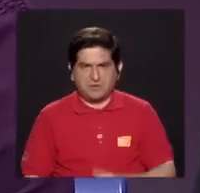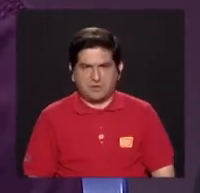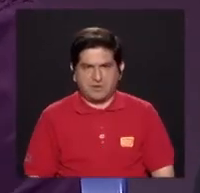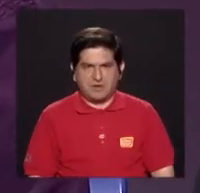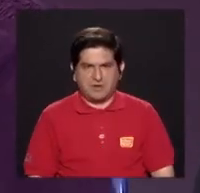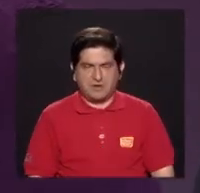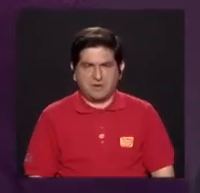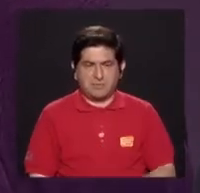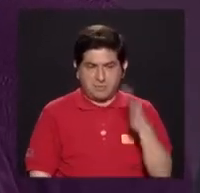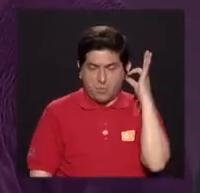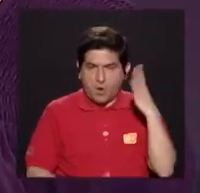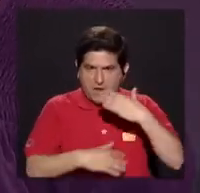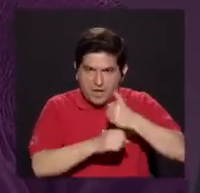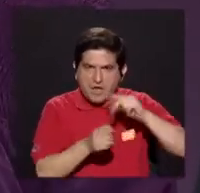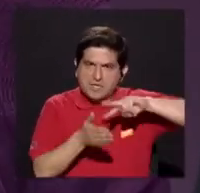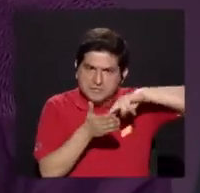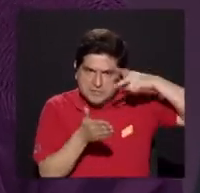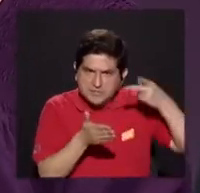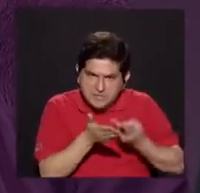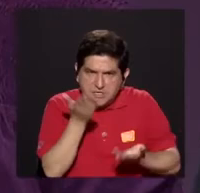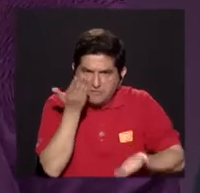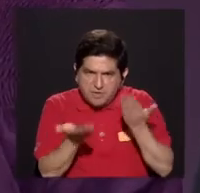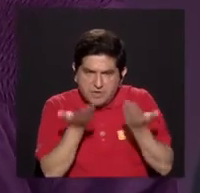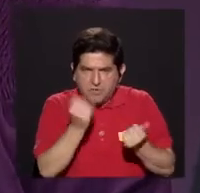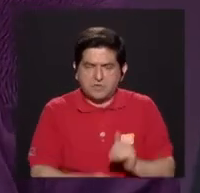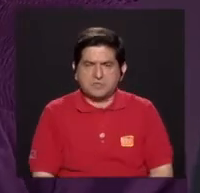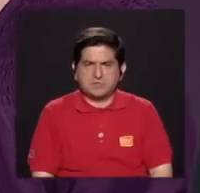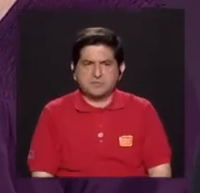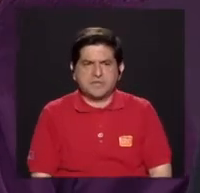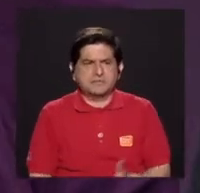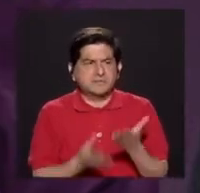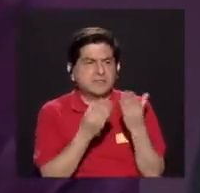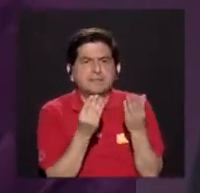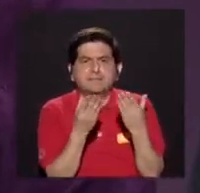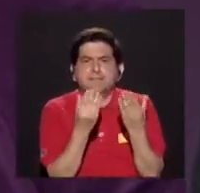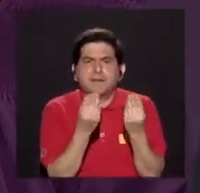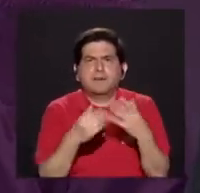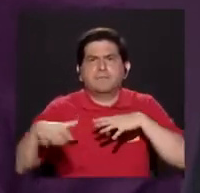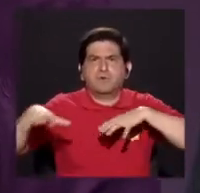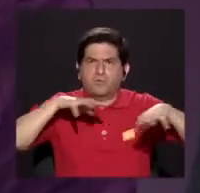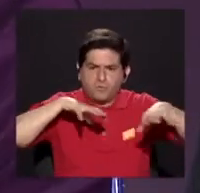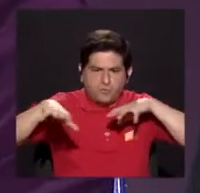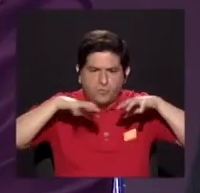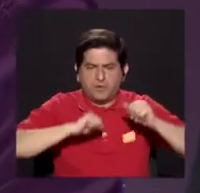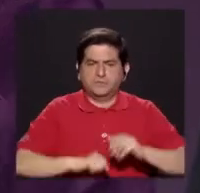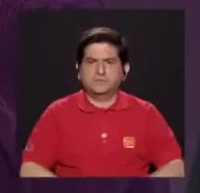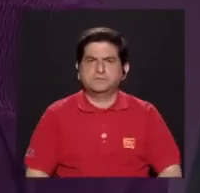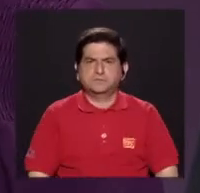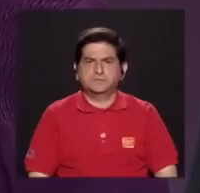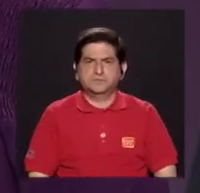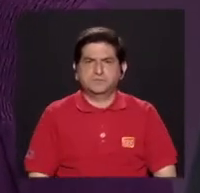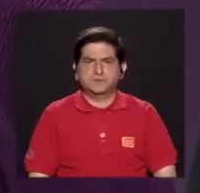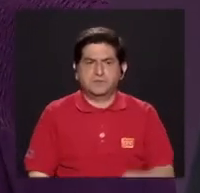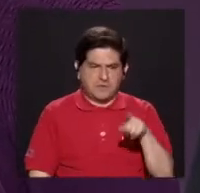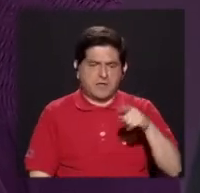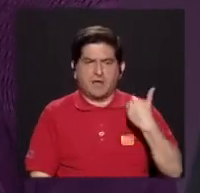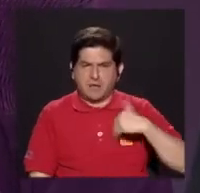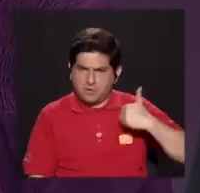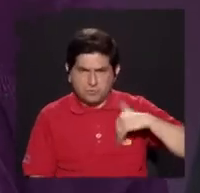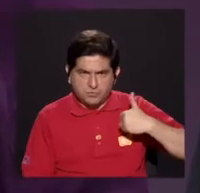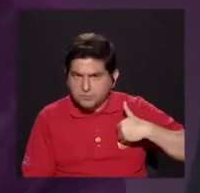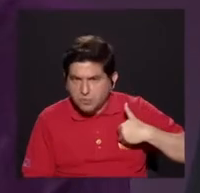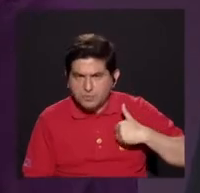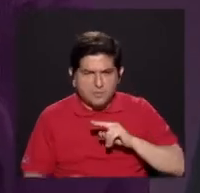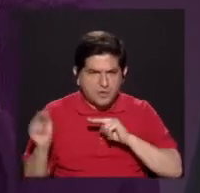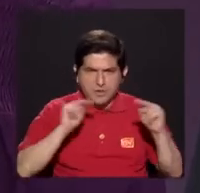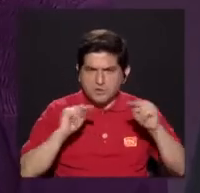que hicieron las mujeres significó de algún momento cierto temor, cierto movimiento en los varones, en